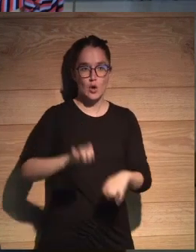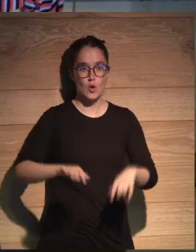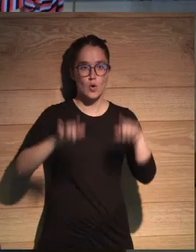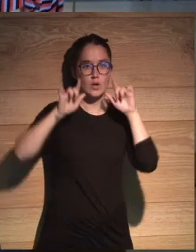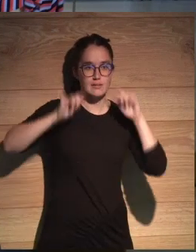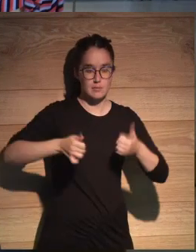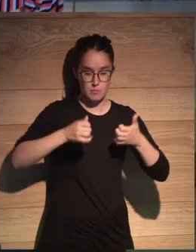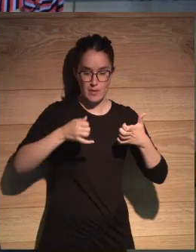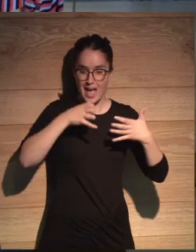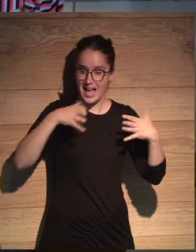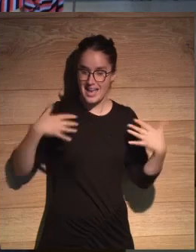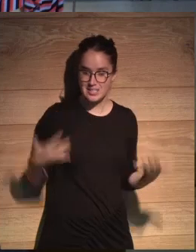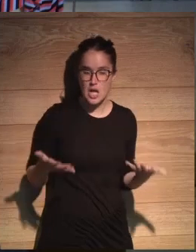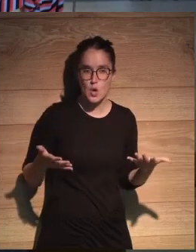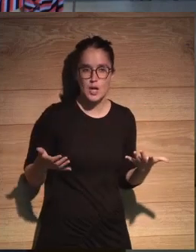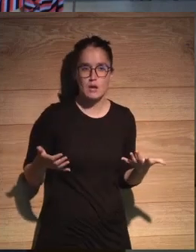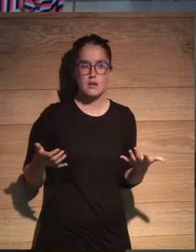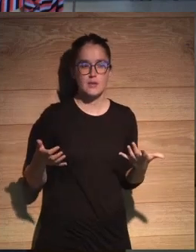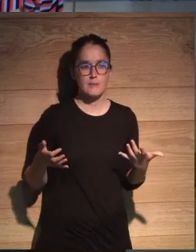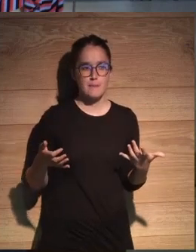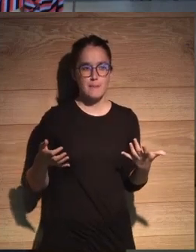hasta este momento hemos pecado de